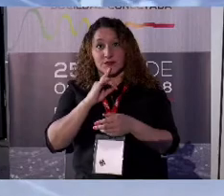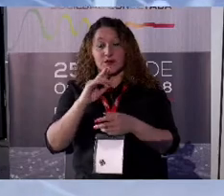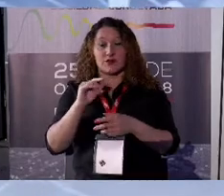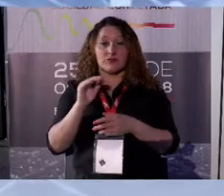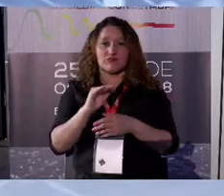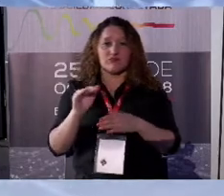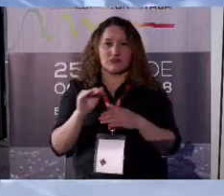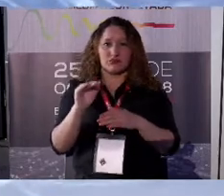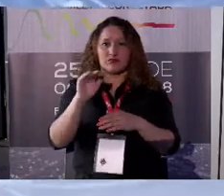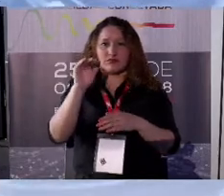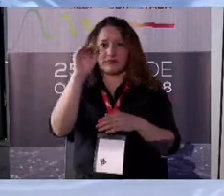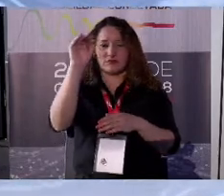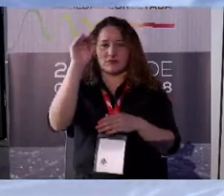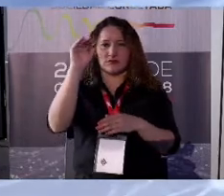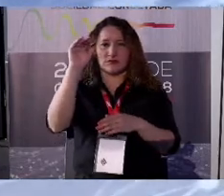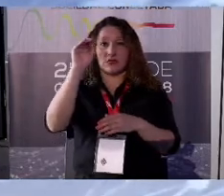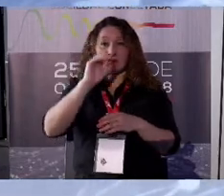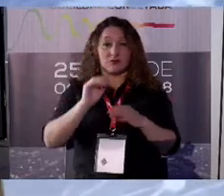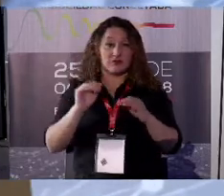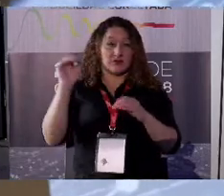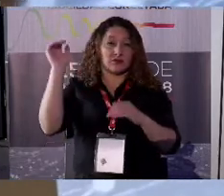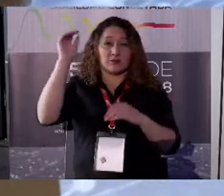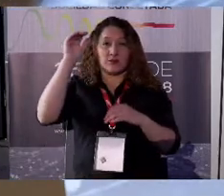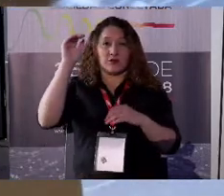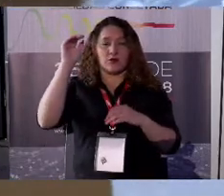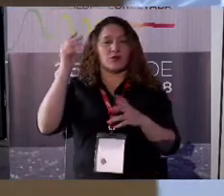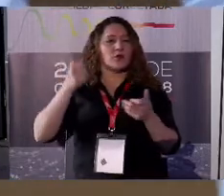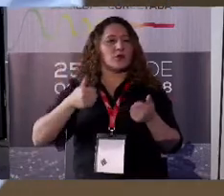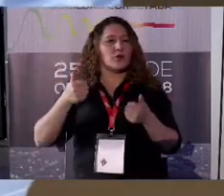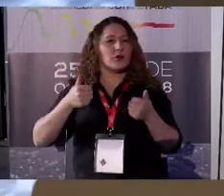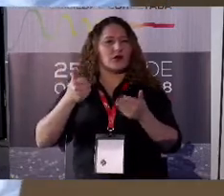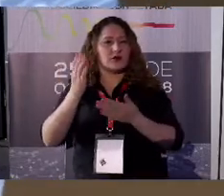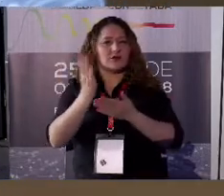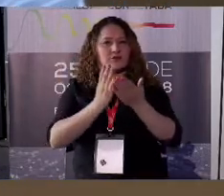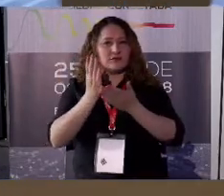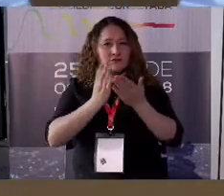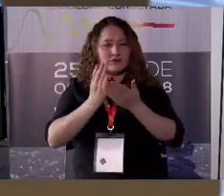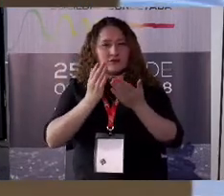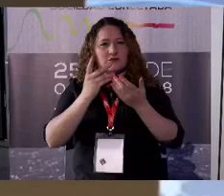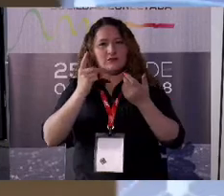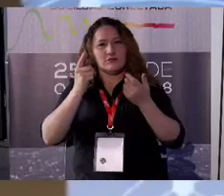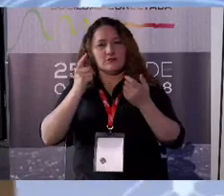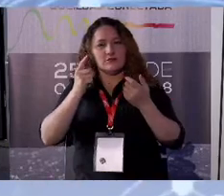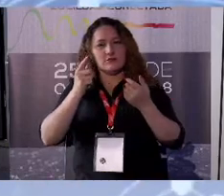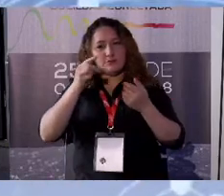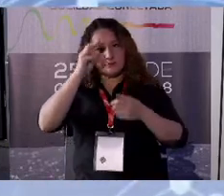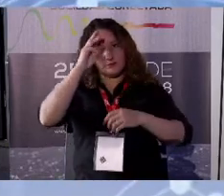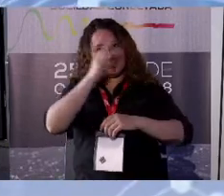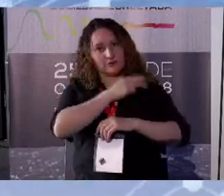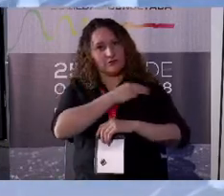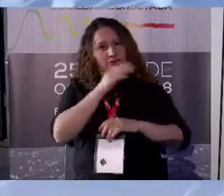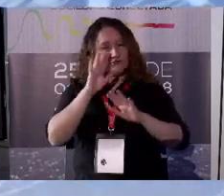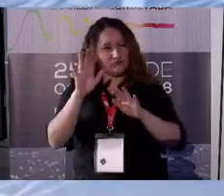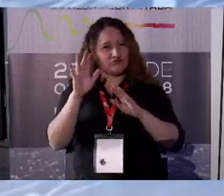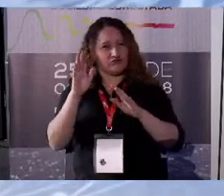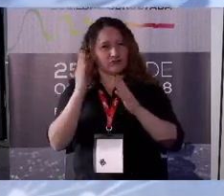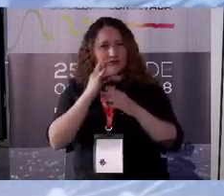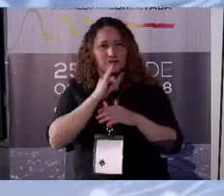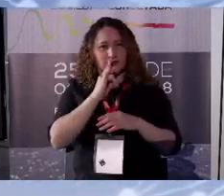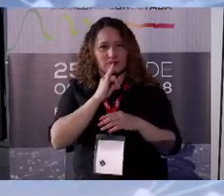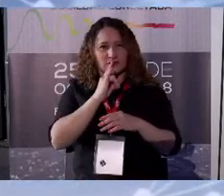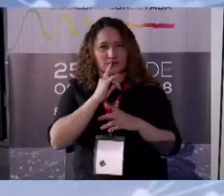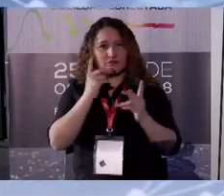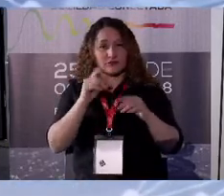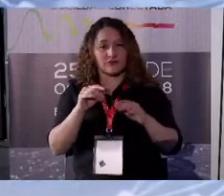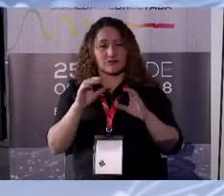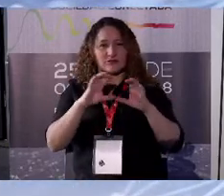capas, donde la capa superior es servicios federales, es la Armada de Estados Unidos, y estaciones satelitales